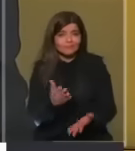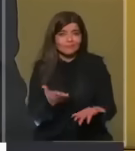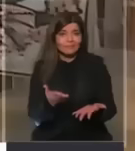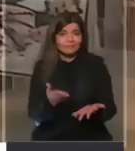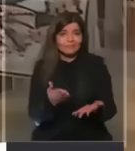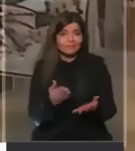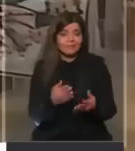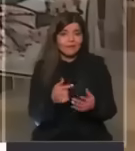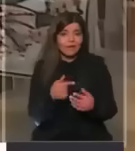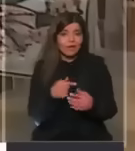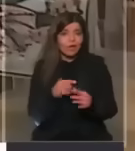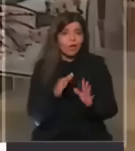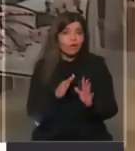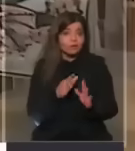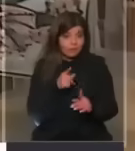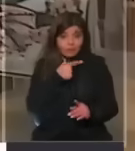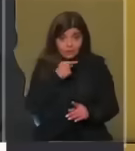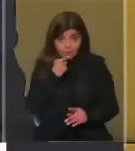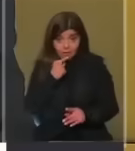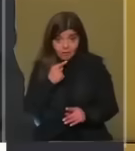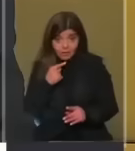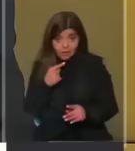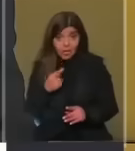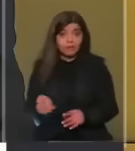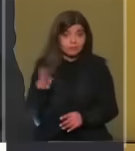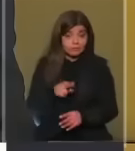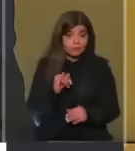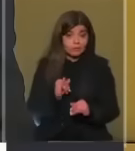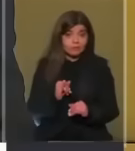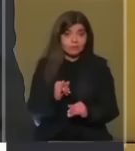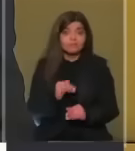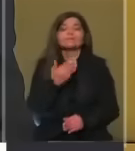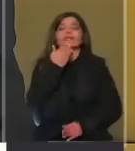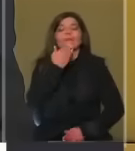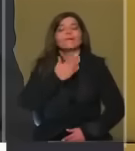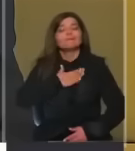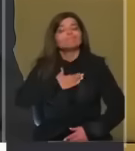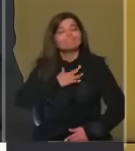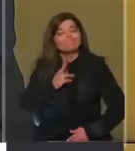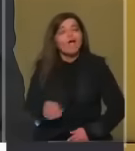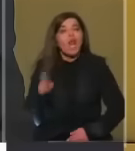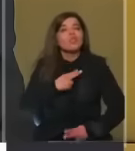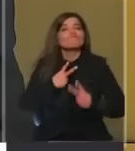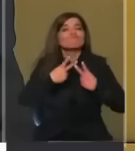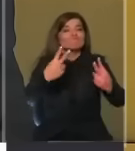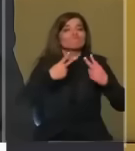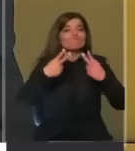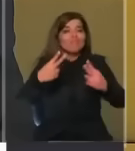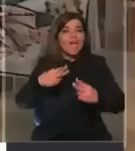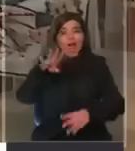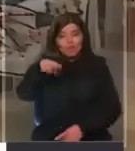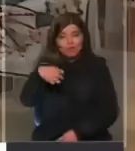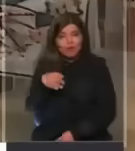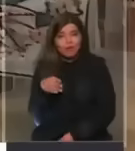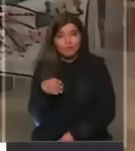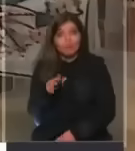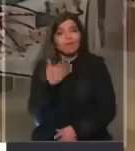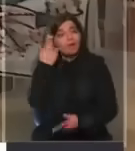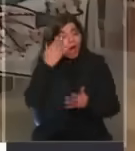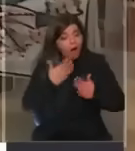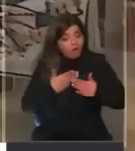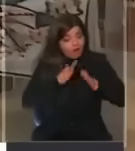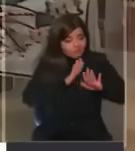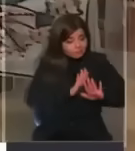Apenas pueda. ¿Quieres volver? Yo volvería. ¿Y tú, Pancho? También. ¿También? Lo que pasa es que... Hay que decantar un poco. Hay esto, que